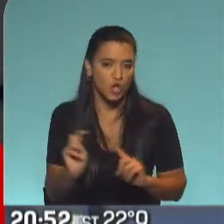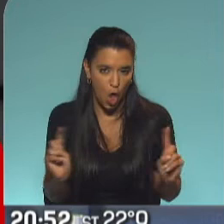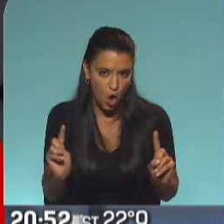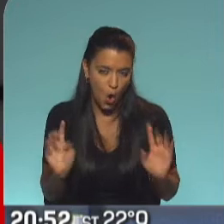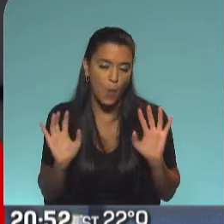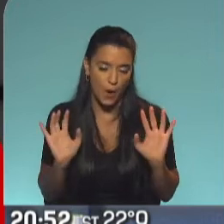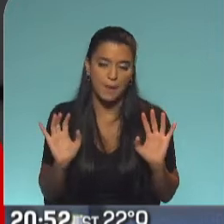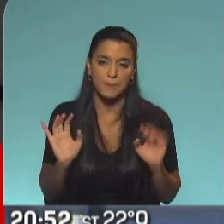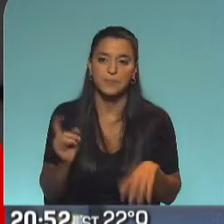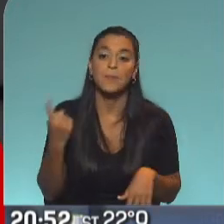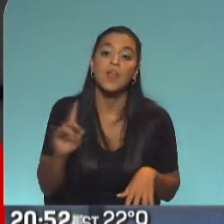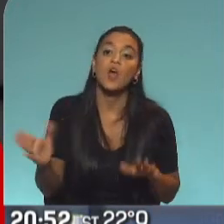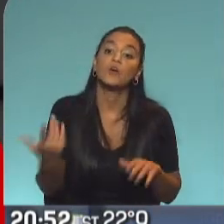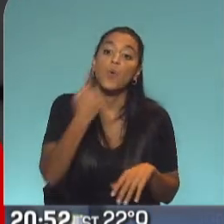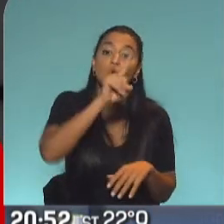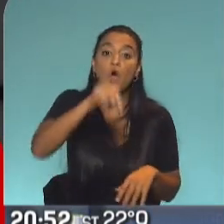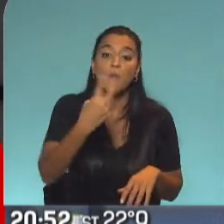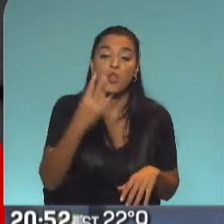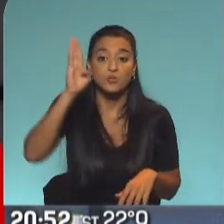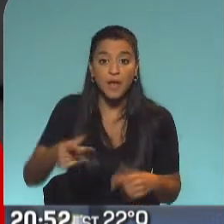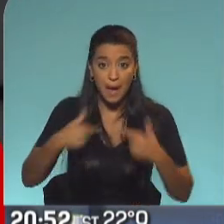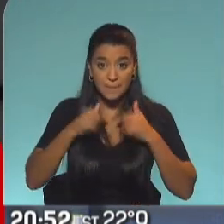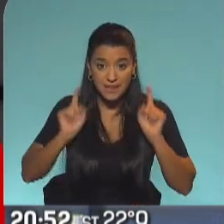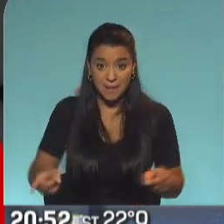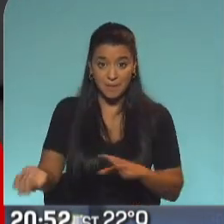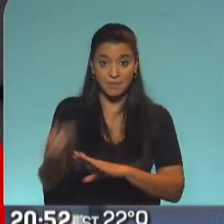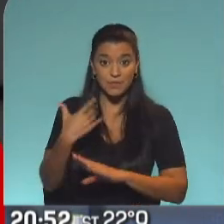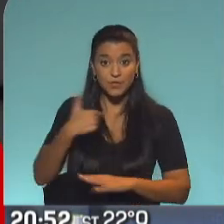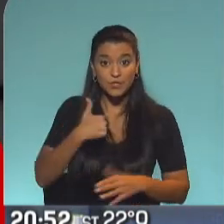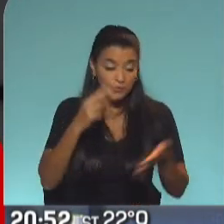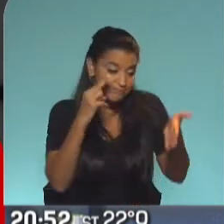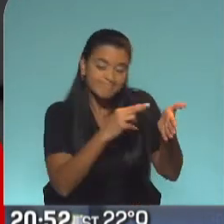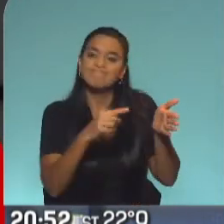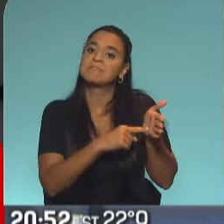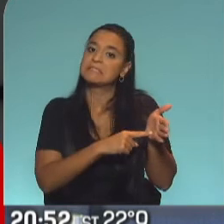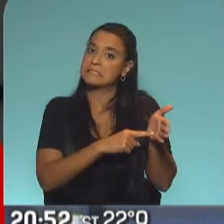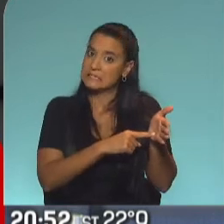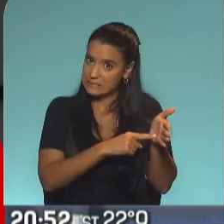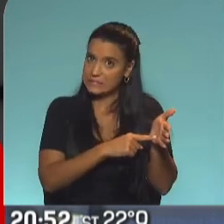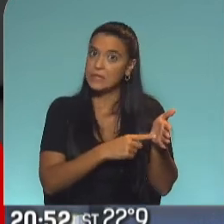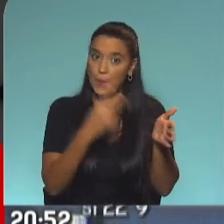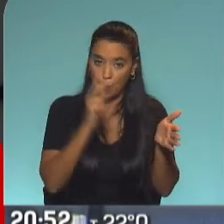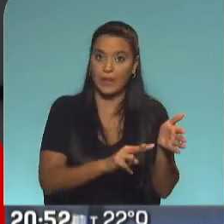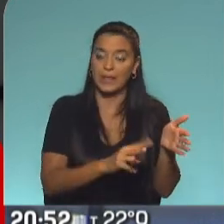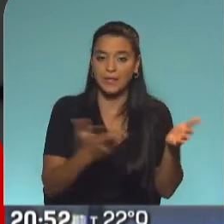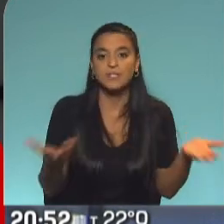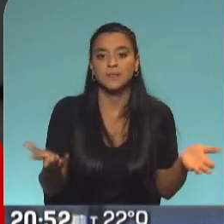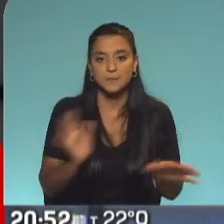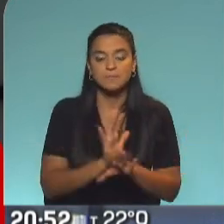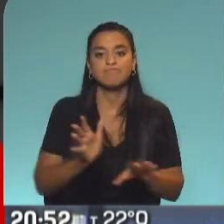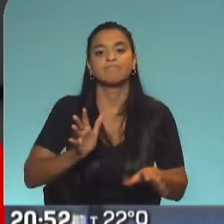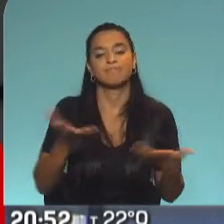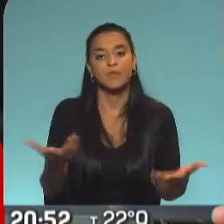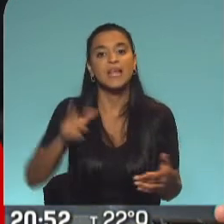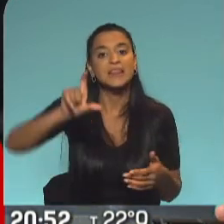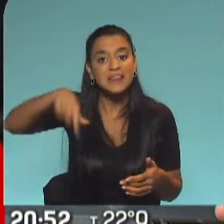Pero bueno, ese 1,2%, a mí también me llegó, lo comenzamos a sentir, sí. Bueno, y estamos hablando de